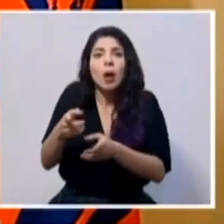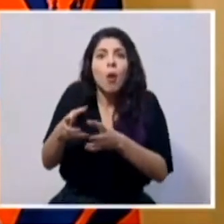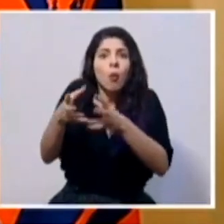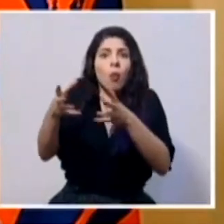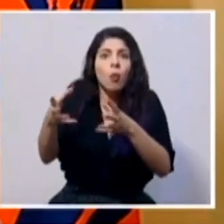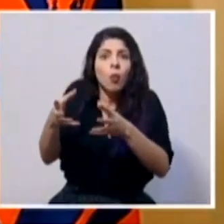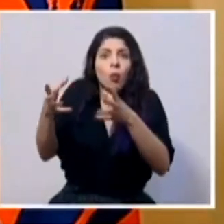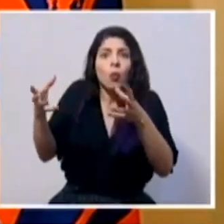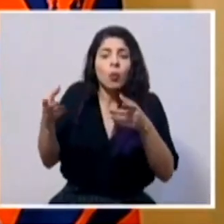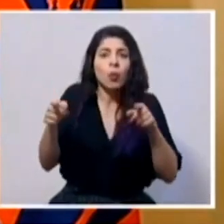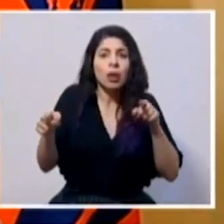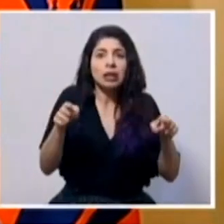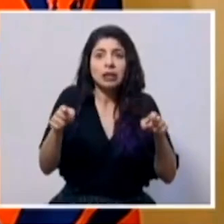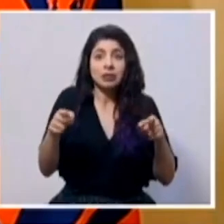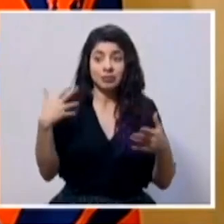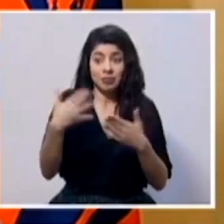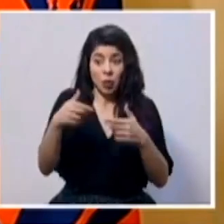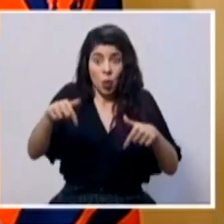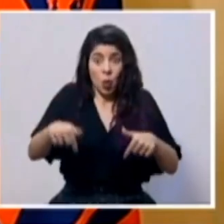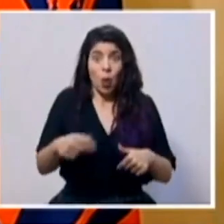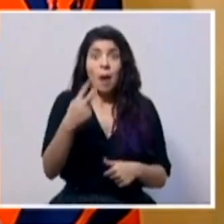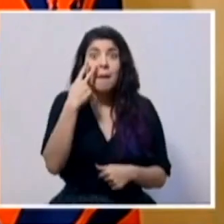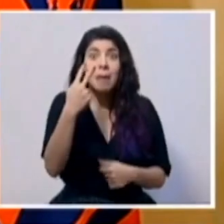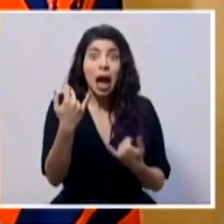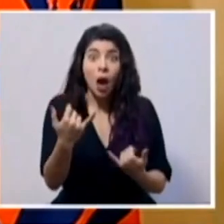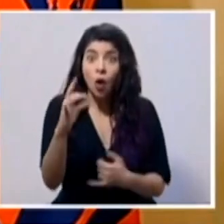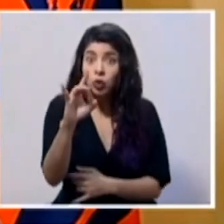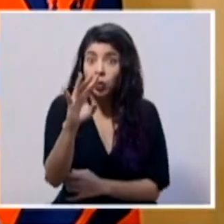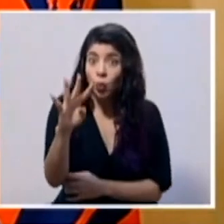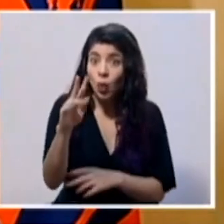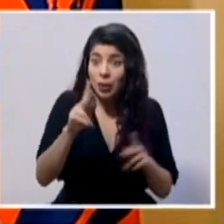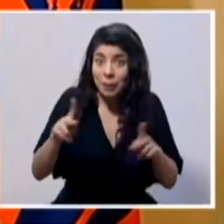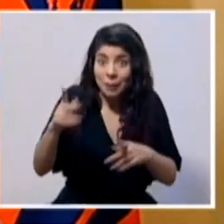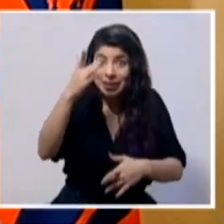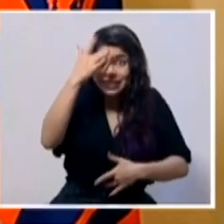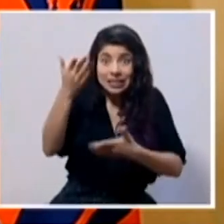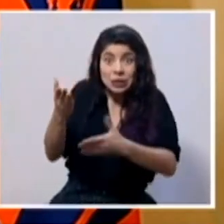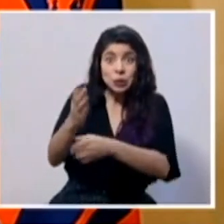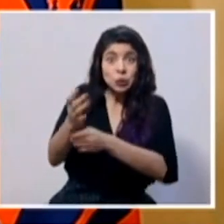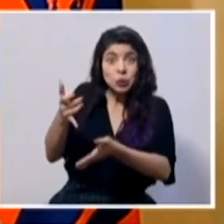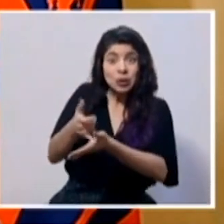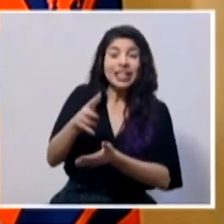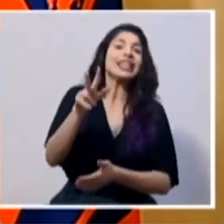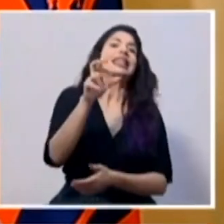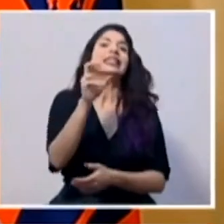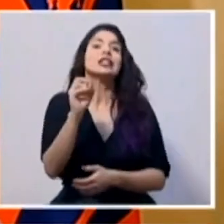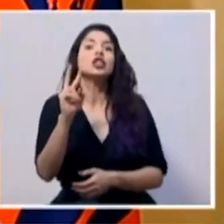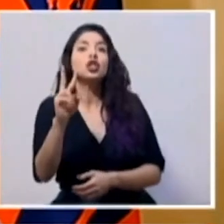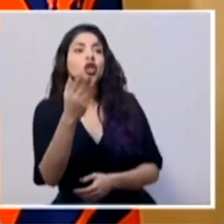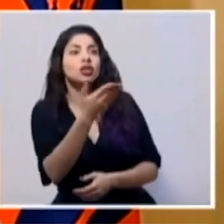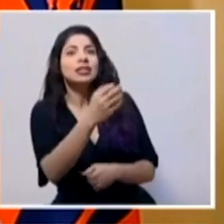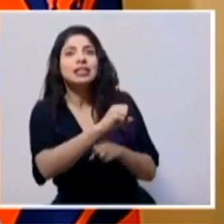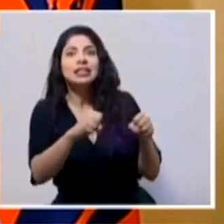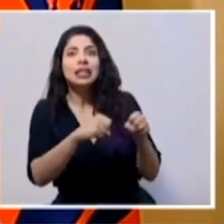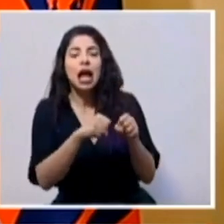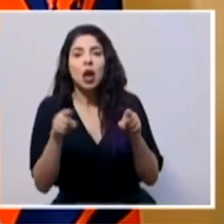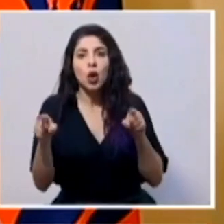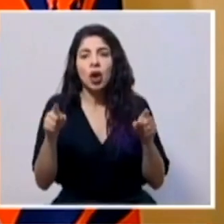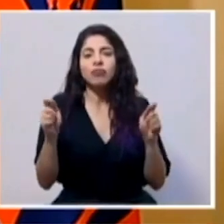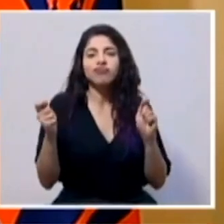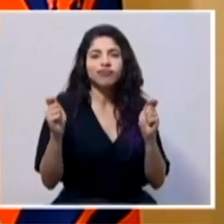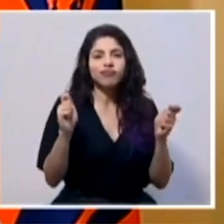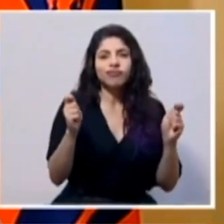hecho, al día de hoy ustedes ven que tenemos 84 pacientes en UCI y 302 pacientes en salón. Va